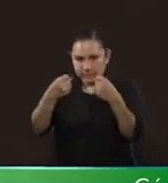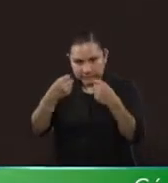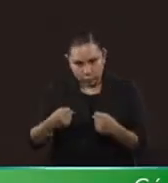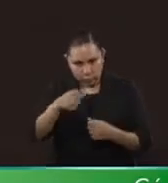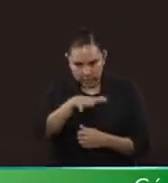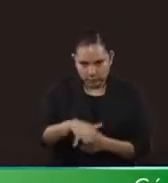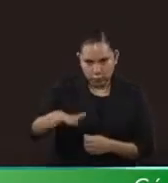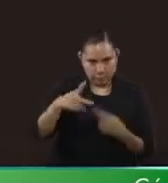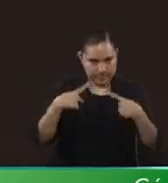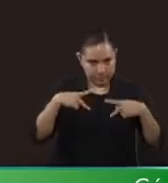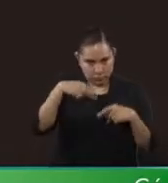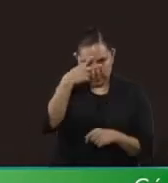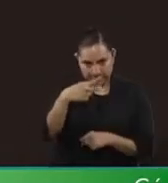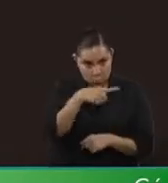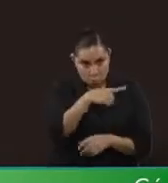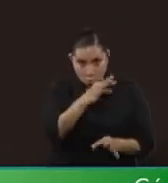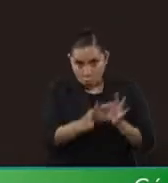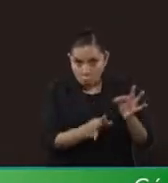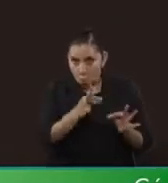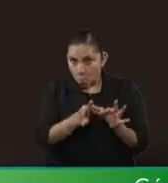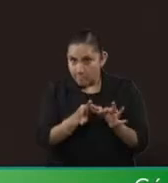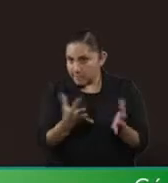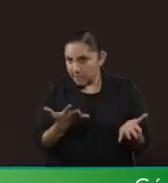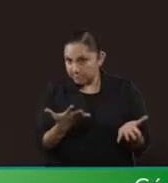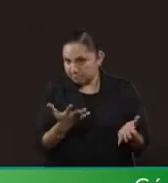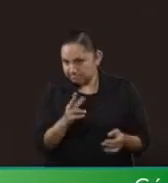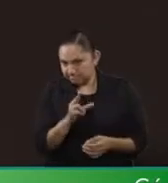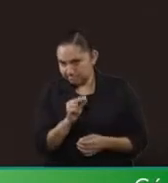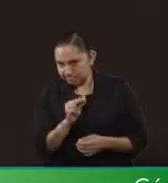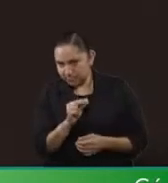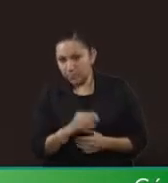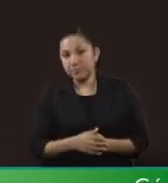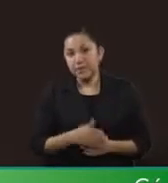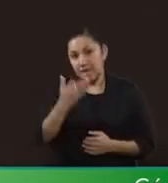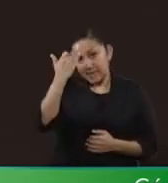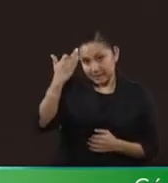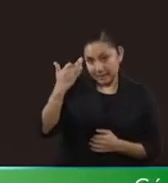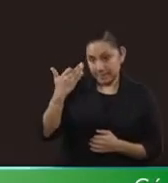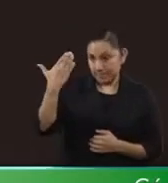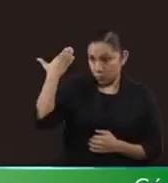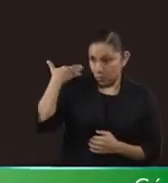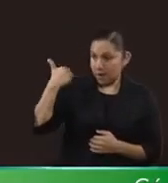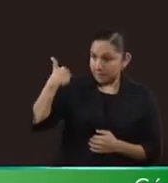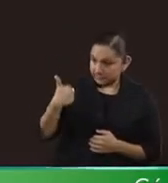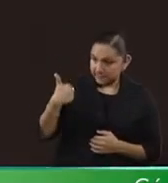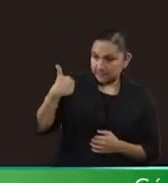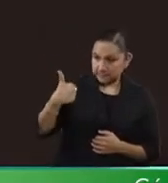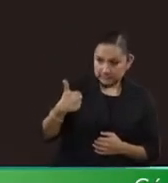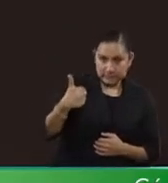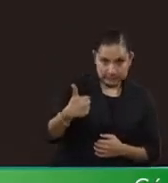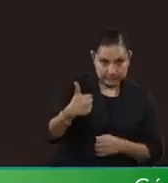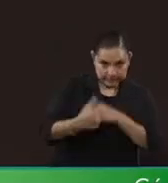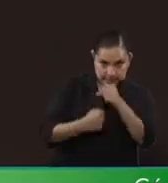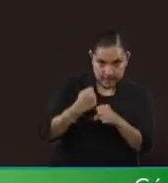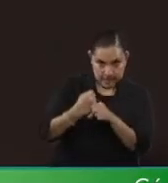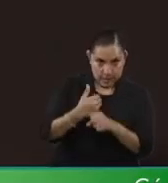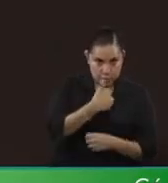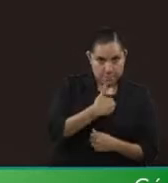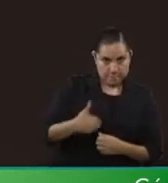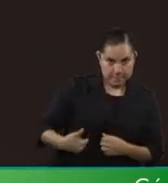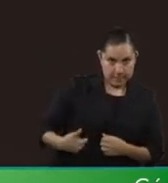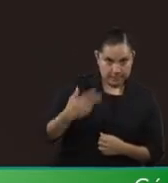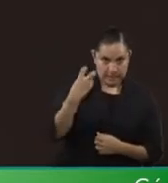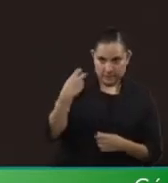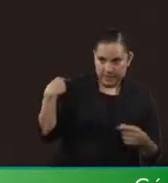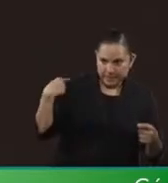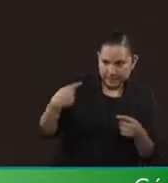los mexicanos. En los últimos 3 sexenios hemos observado un incremento constante del número